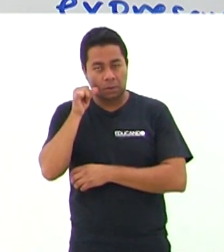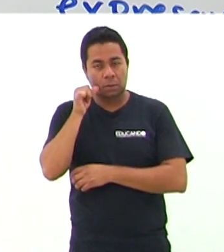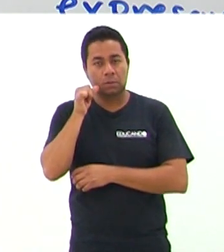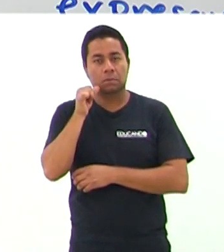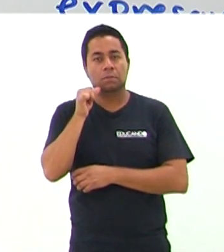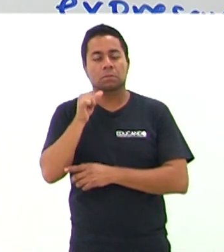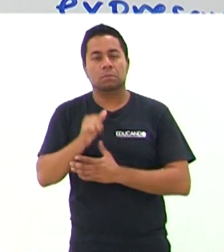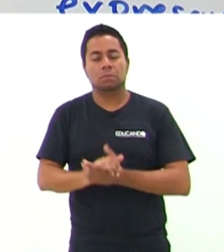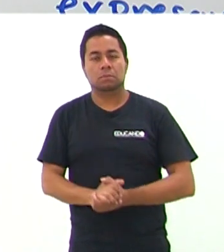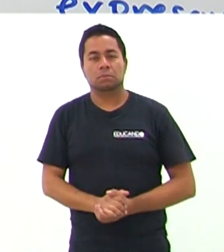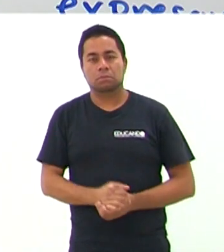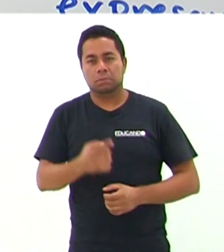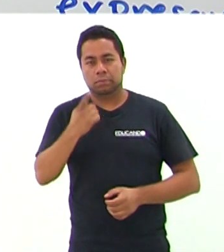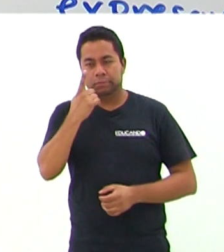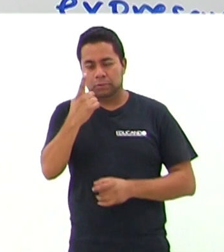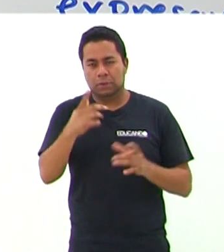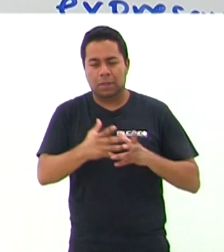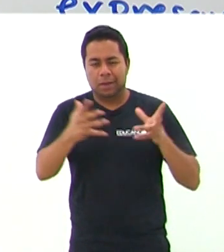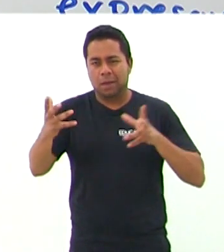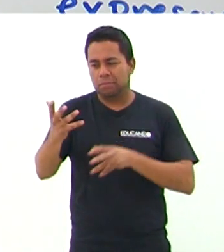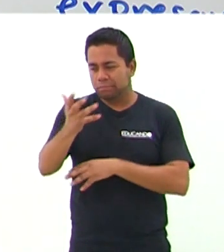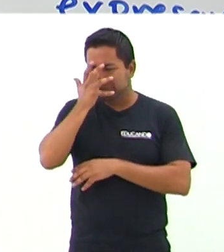gran serenidad en su rostro.